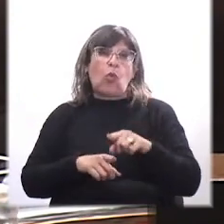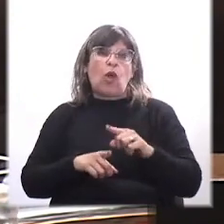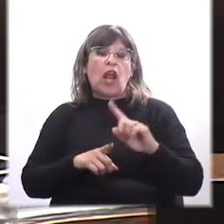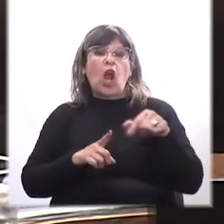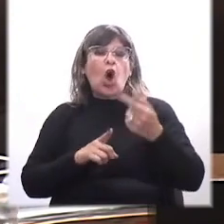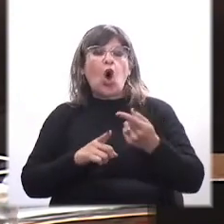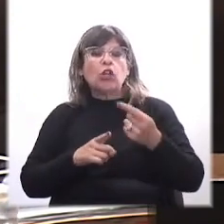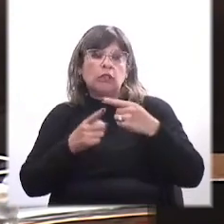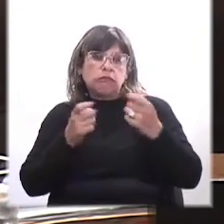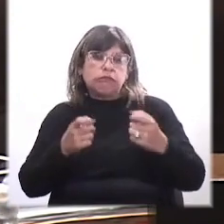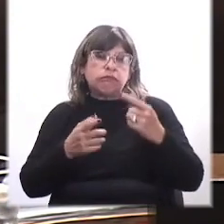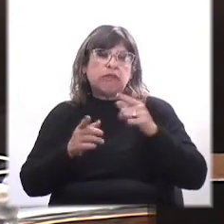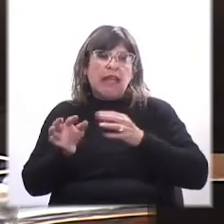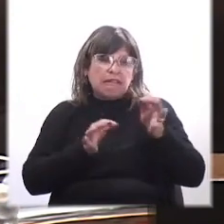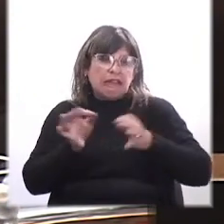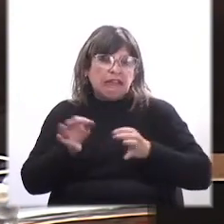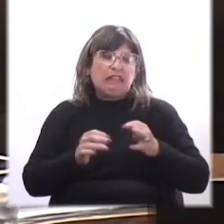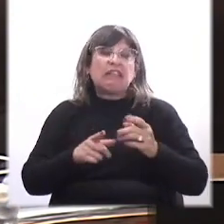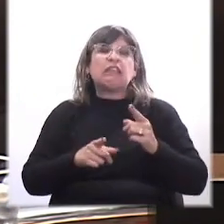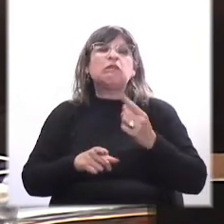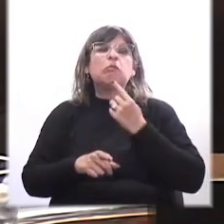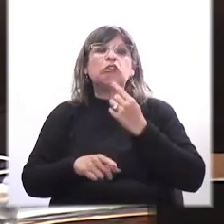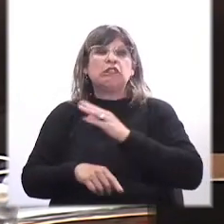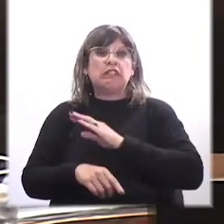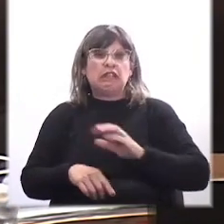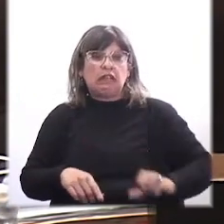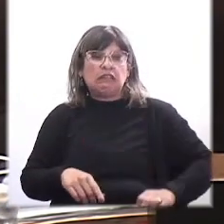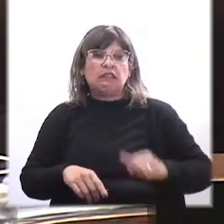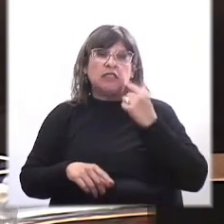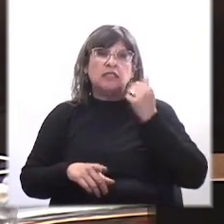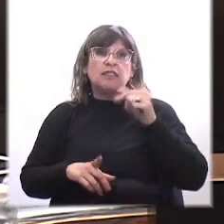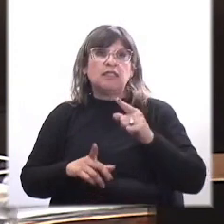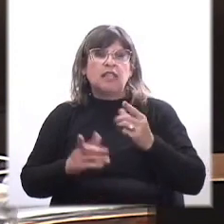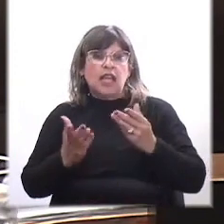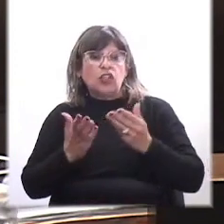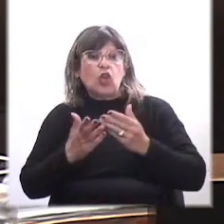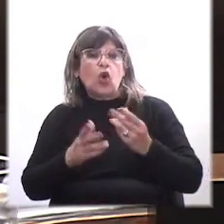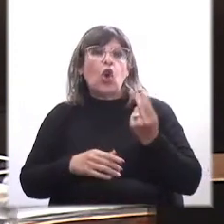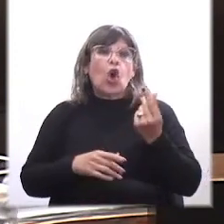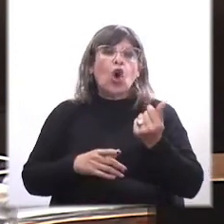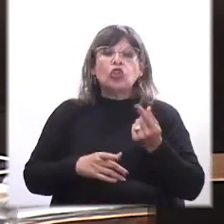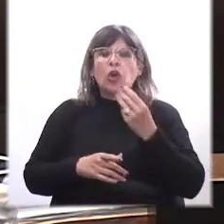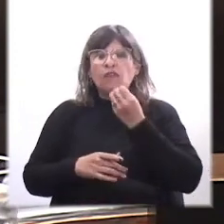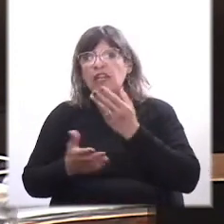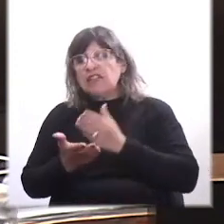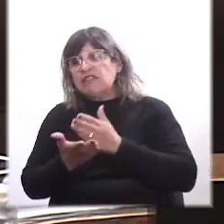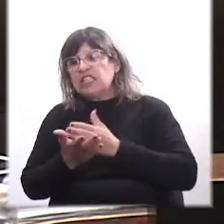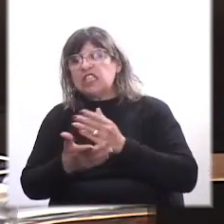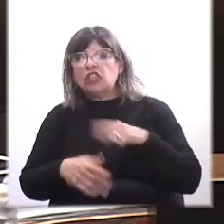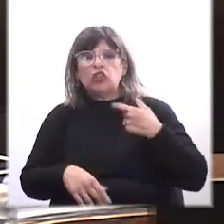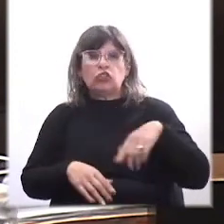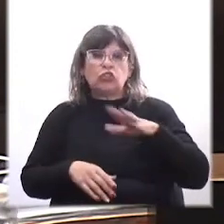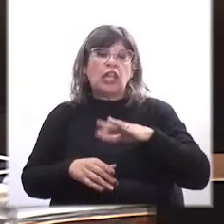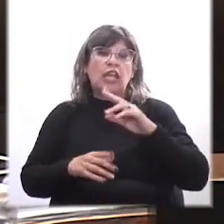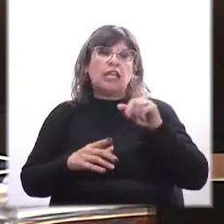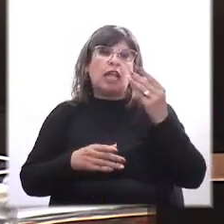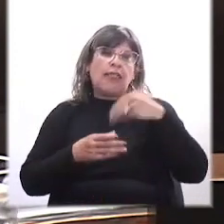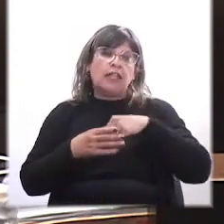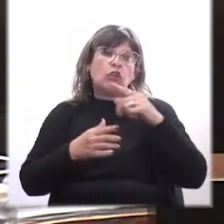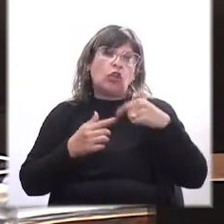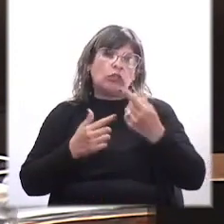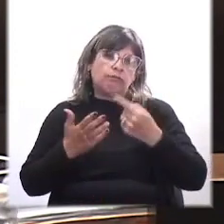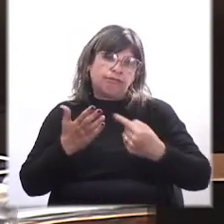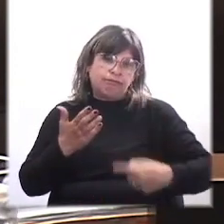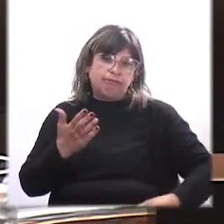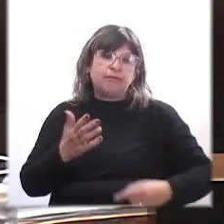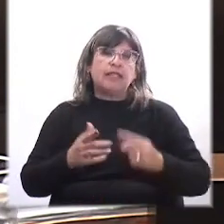otros, factores estratégicos y políticas públicas, estudios de costo-beneficio social, entre otras variantes críticas.